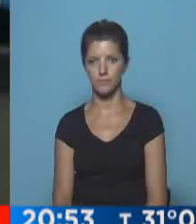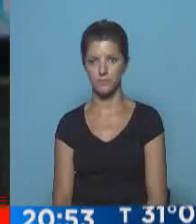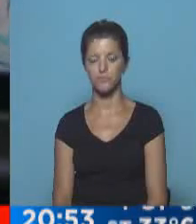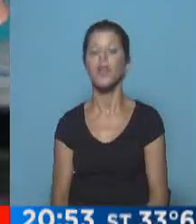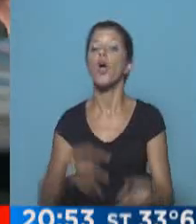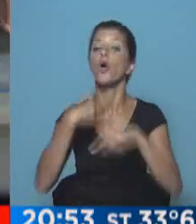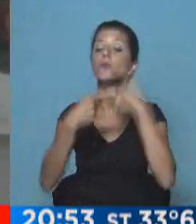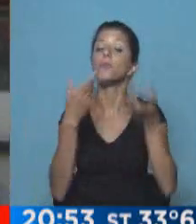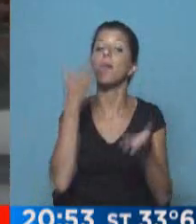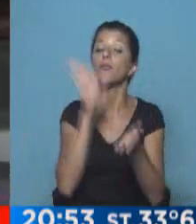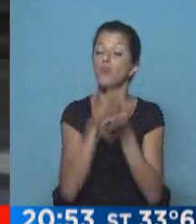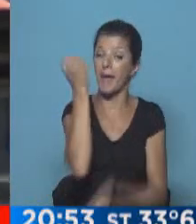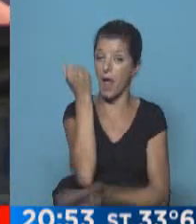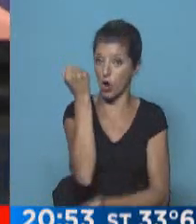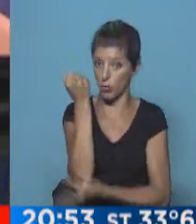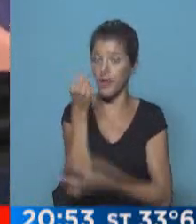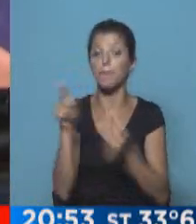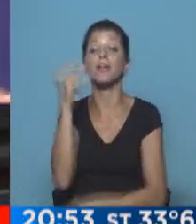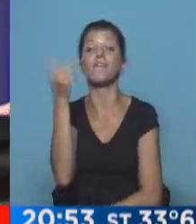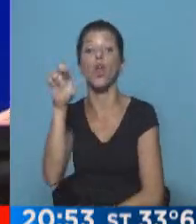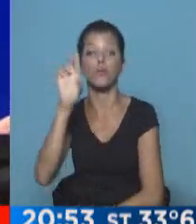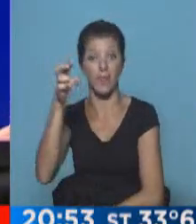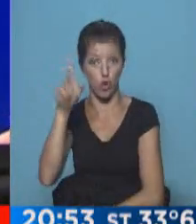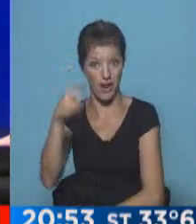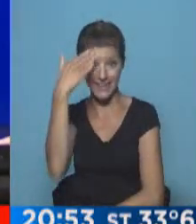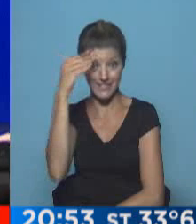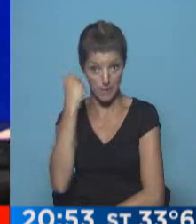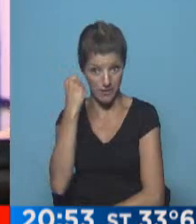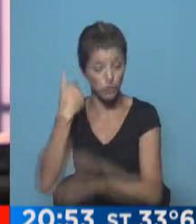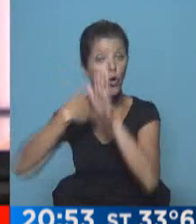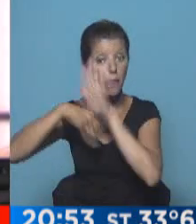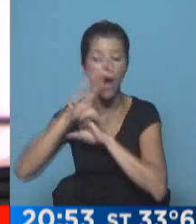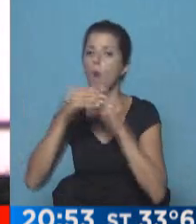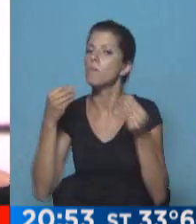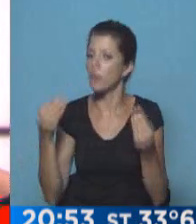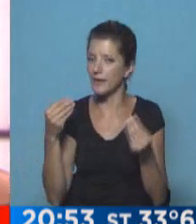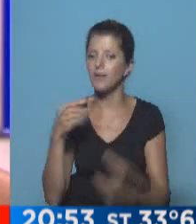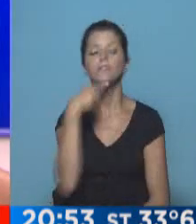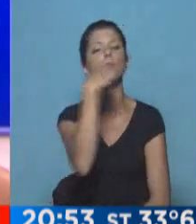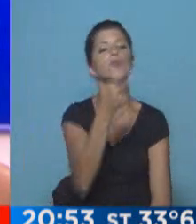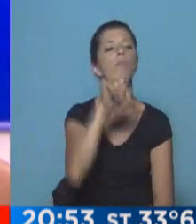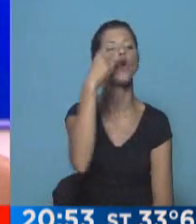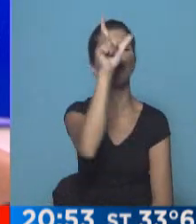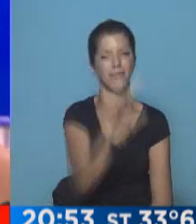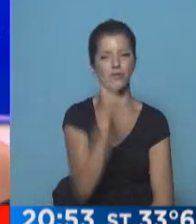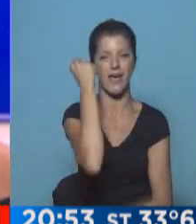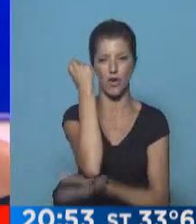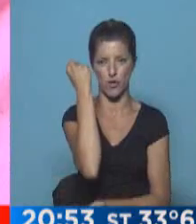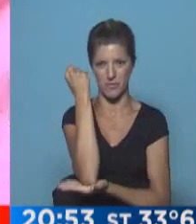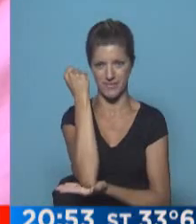Y seguimos hablando de economía porque la cotización del dólar superó hoy los 15 pesos. ¿Cuáles son los motivos? Se lo consultamos a otro economista, Mariano